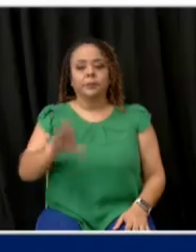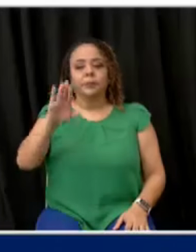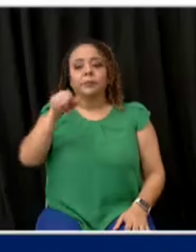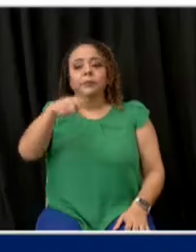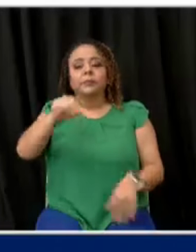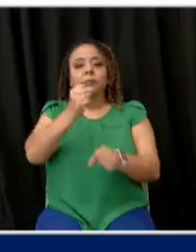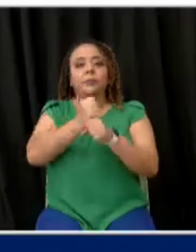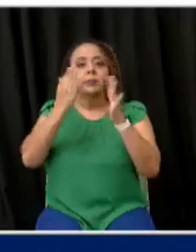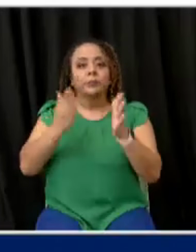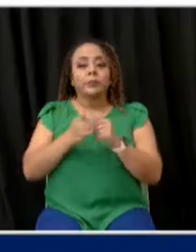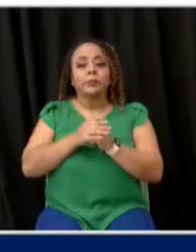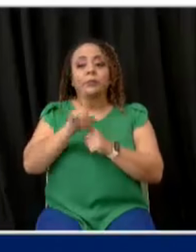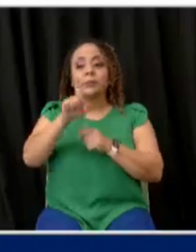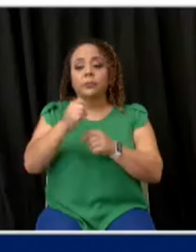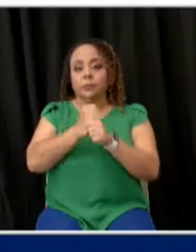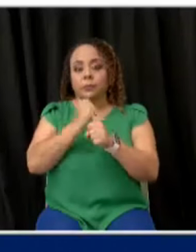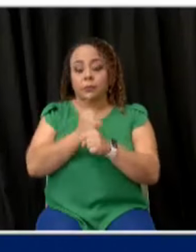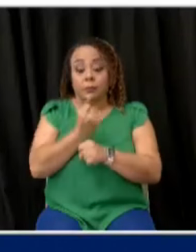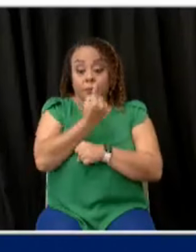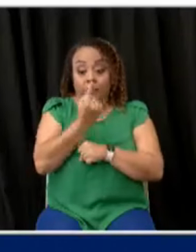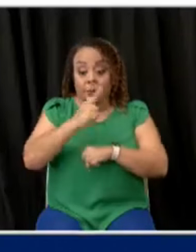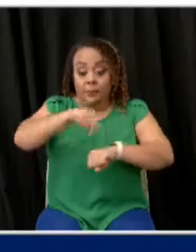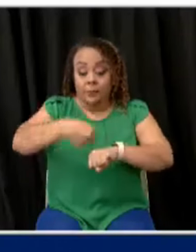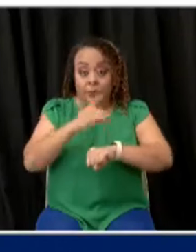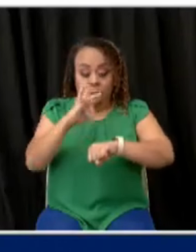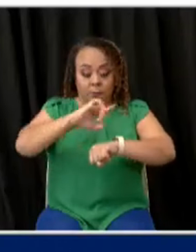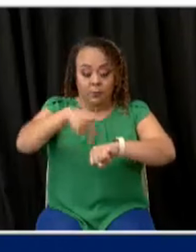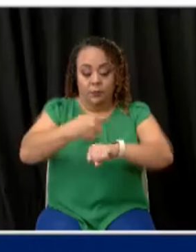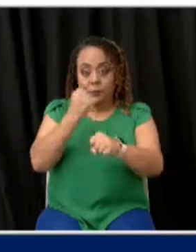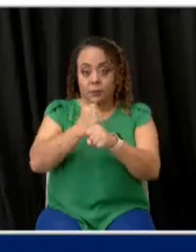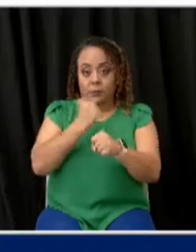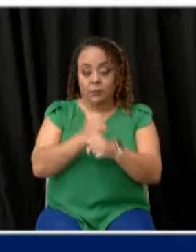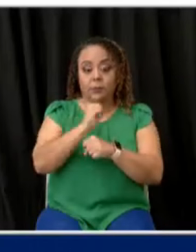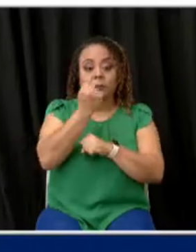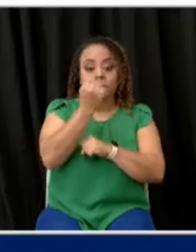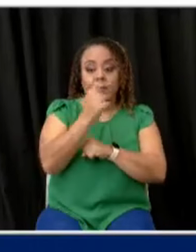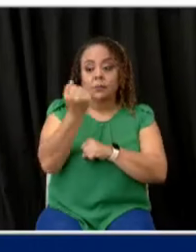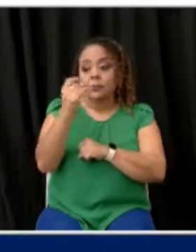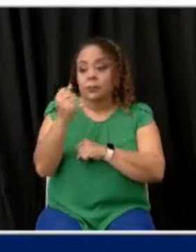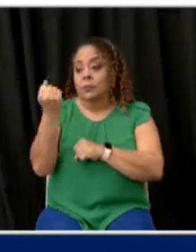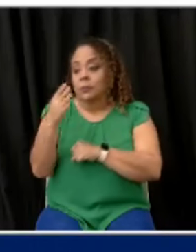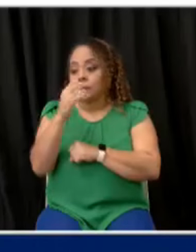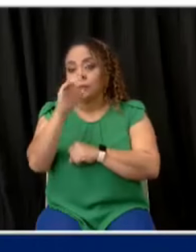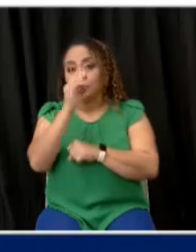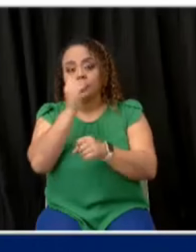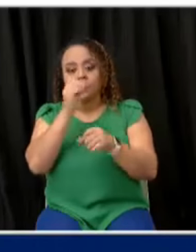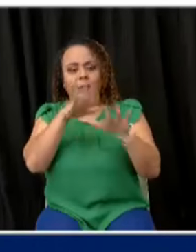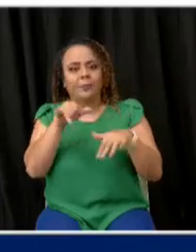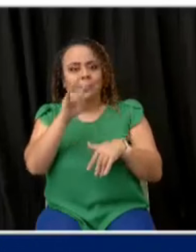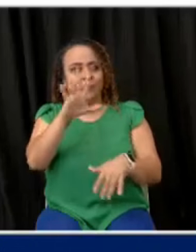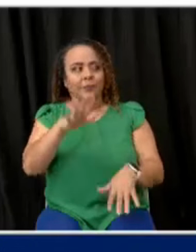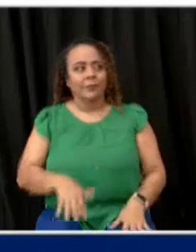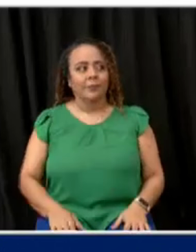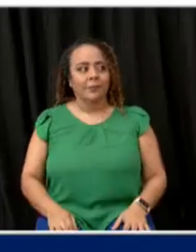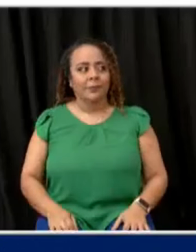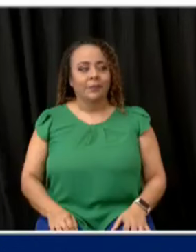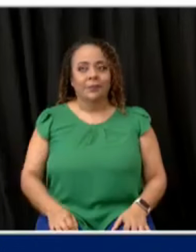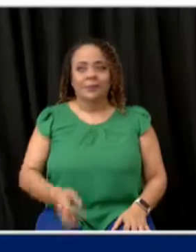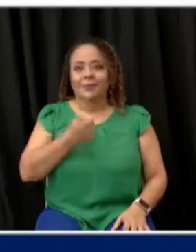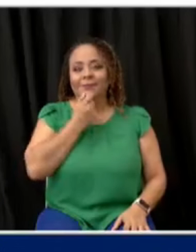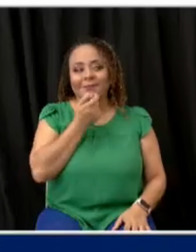trabajadores tuyos deberían trabajar de cada hora, de las 8 horas de trabajo, que trabajan 15 minutos y que se sientan a descansar 45. No se